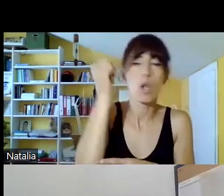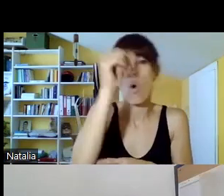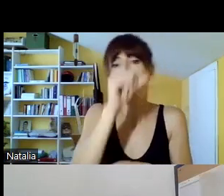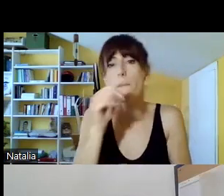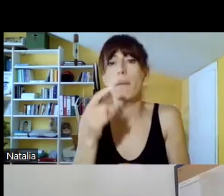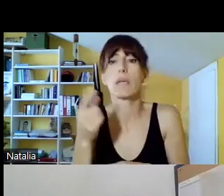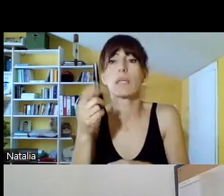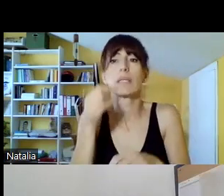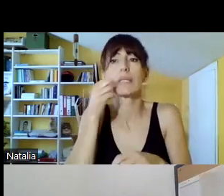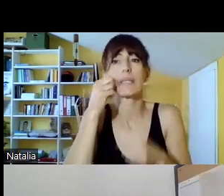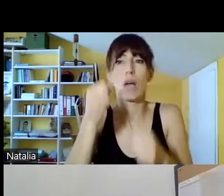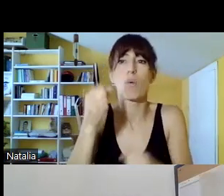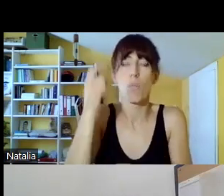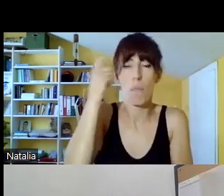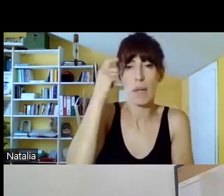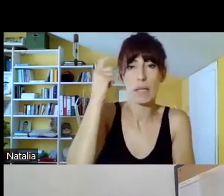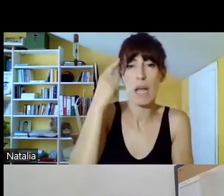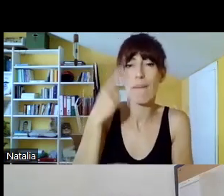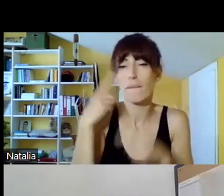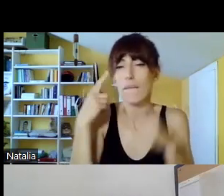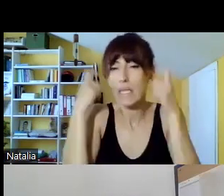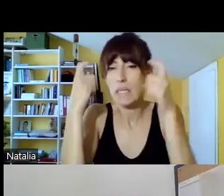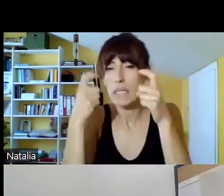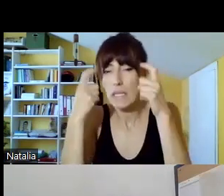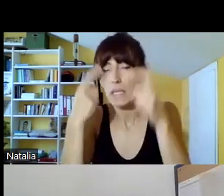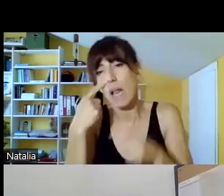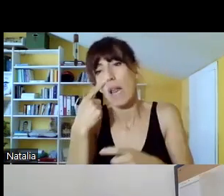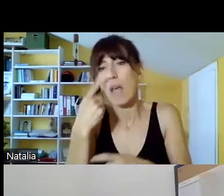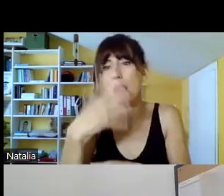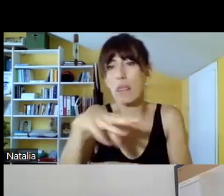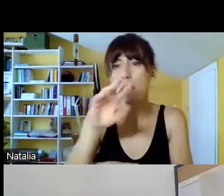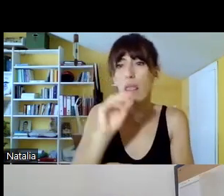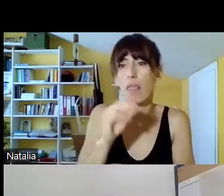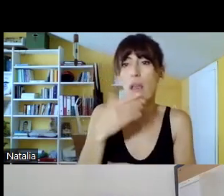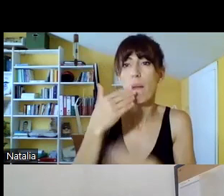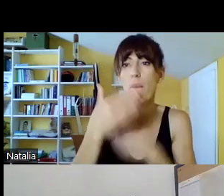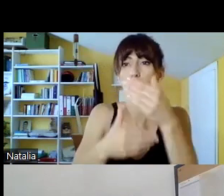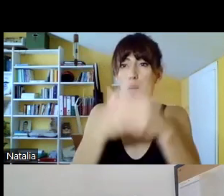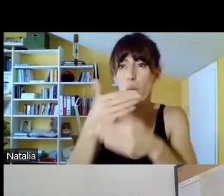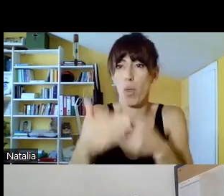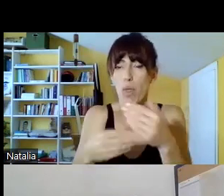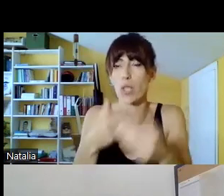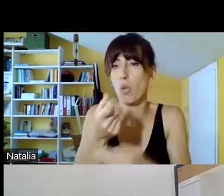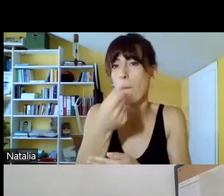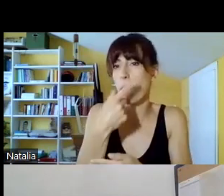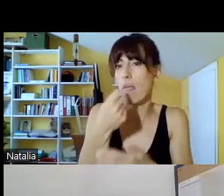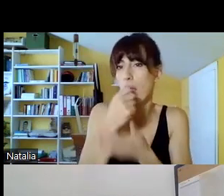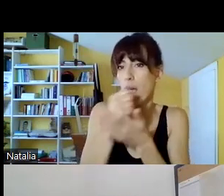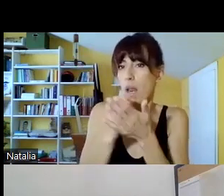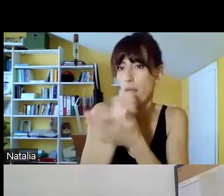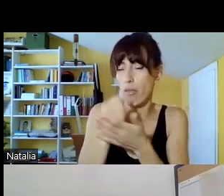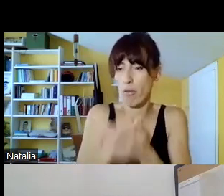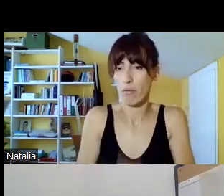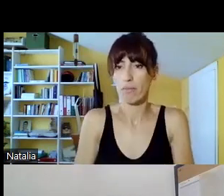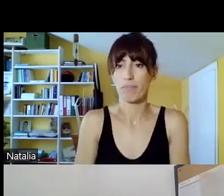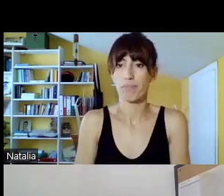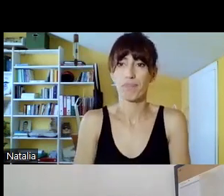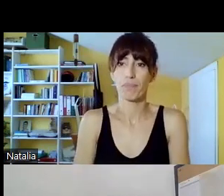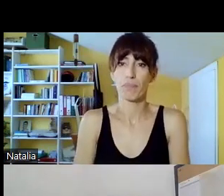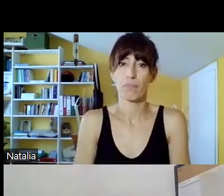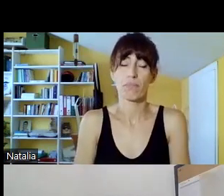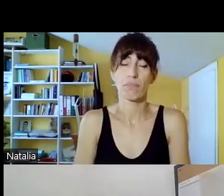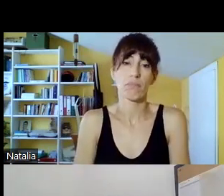y asociativo, para intentar entender estos aparentes procesos de medicalización. Y bueno, los principales